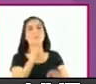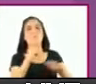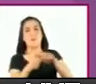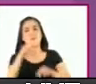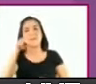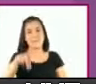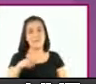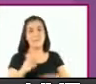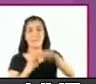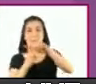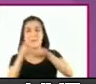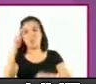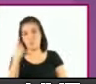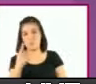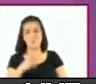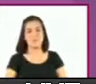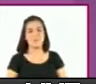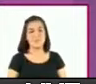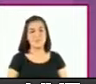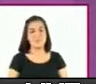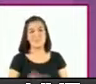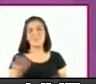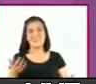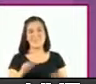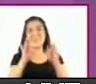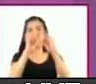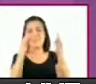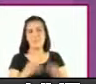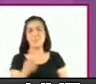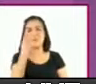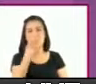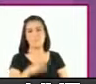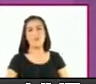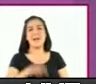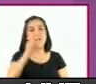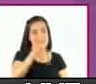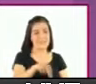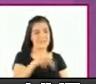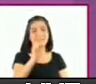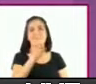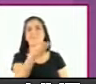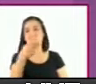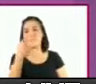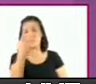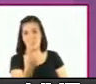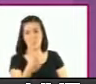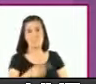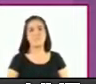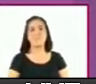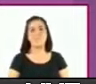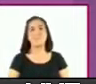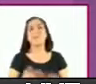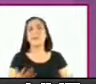n-1. Por ejemplo, para la figura 1, n es igual a 1.